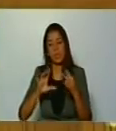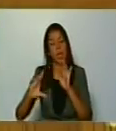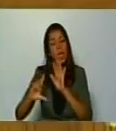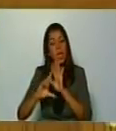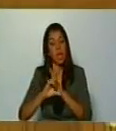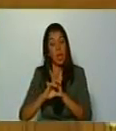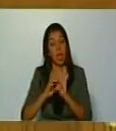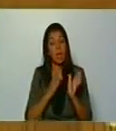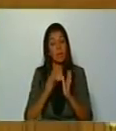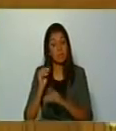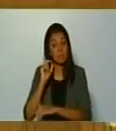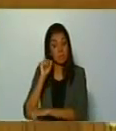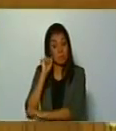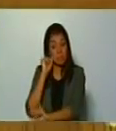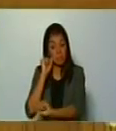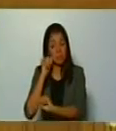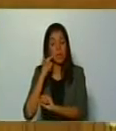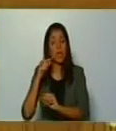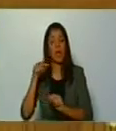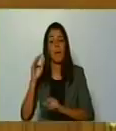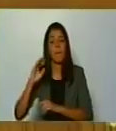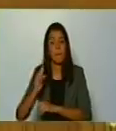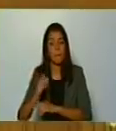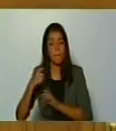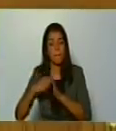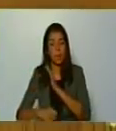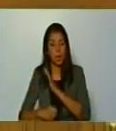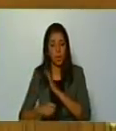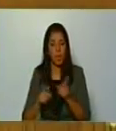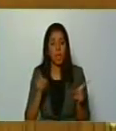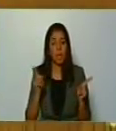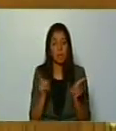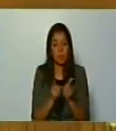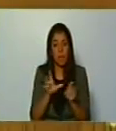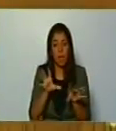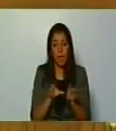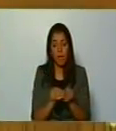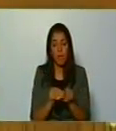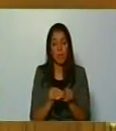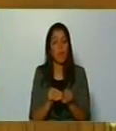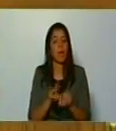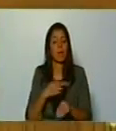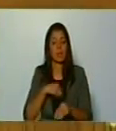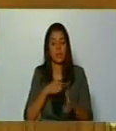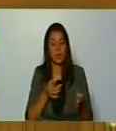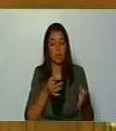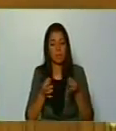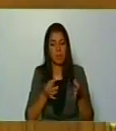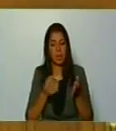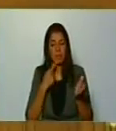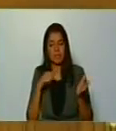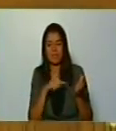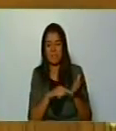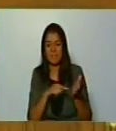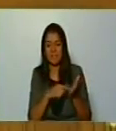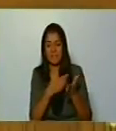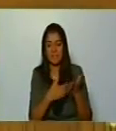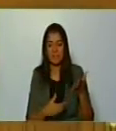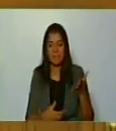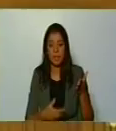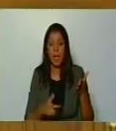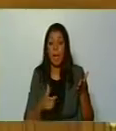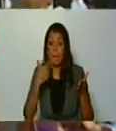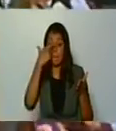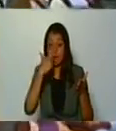Organizada y Financiamiento al Terrorismo. De manera breve, sacamos unos párrafos que dice: quien